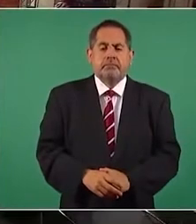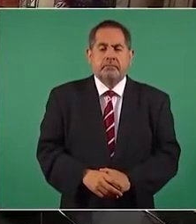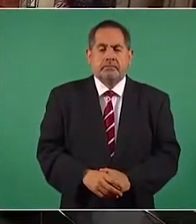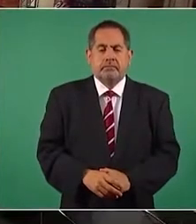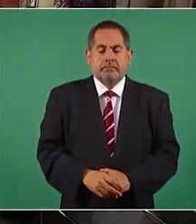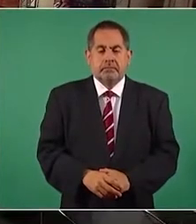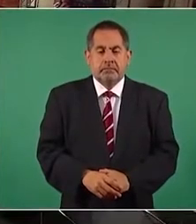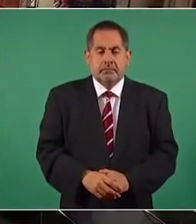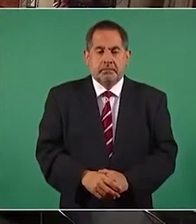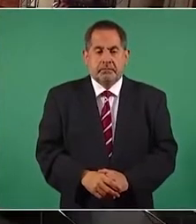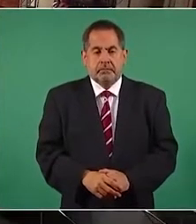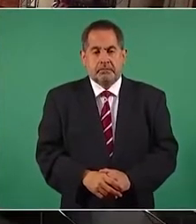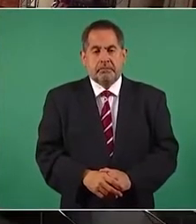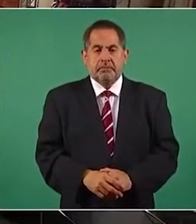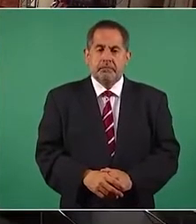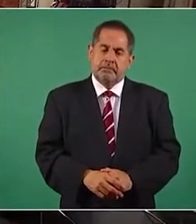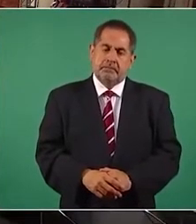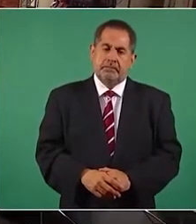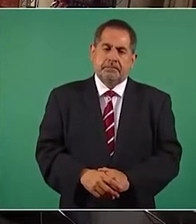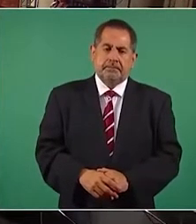Está